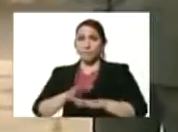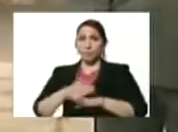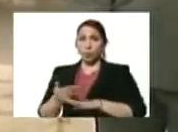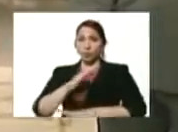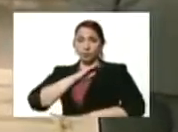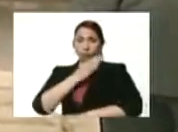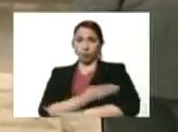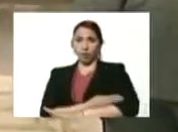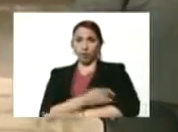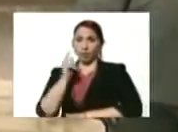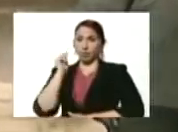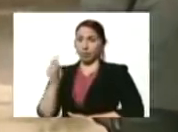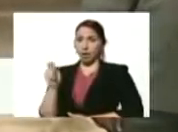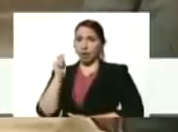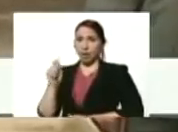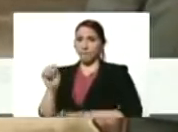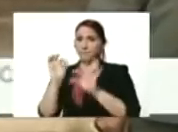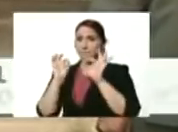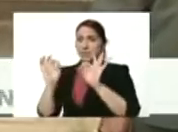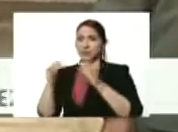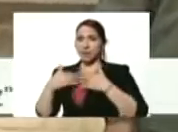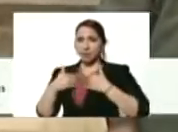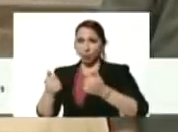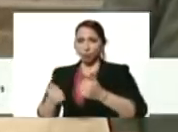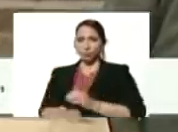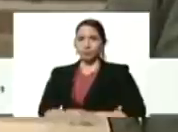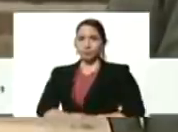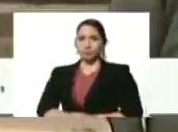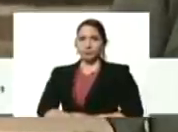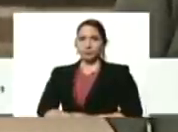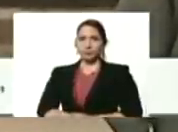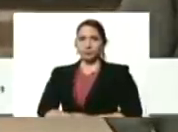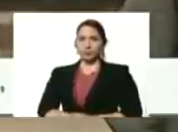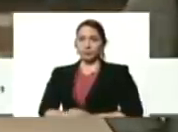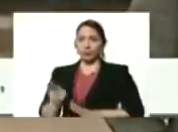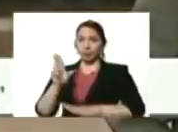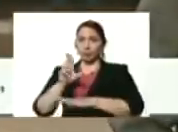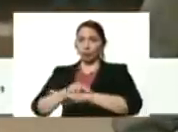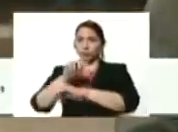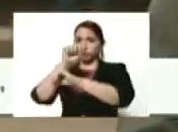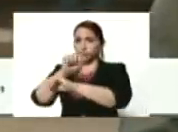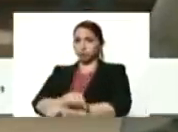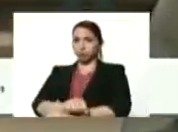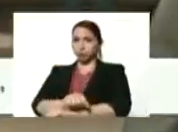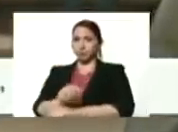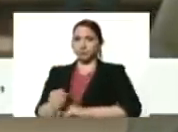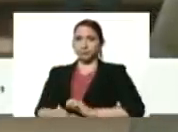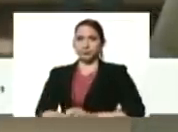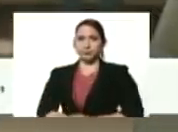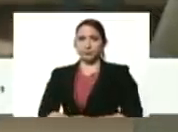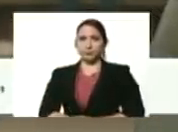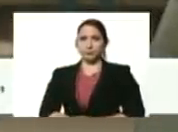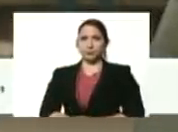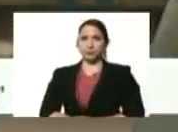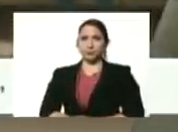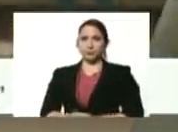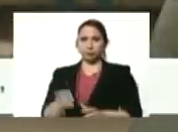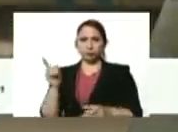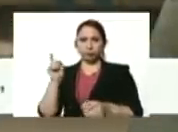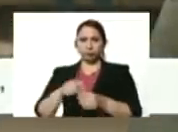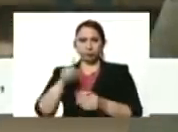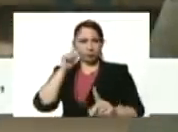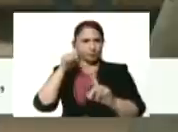de Tarea Especial de Salud, doctor José Gregorio Hernández, se constituye para